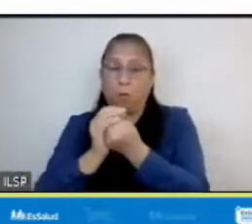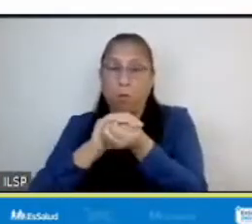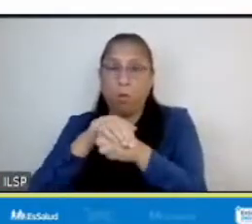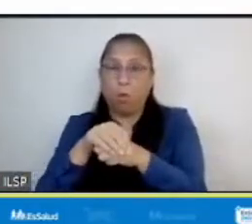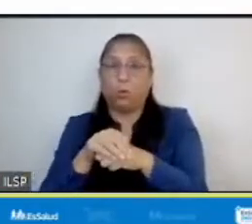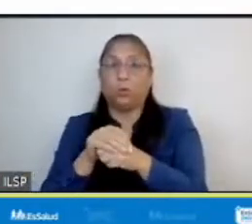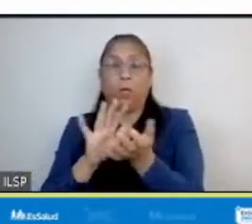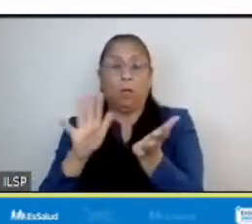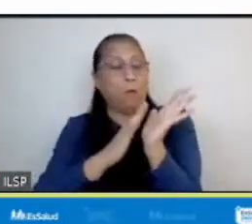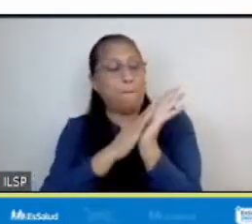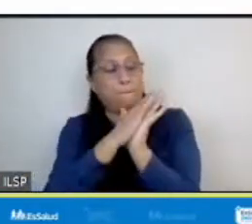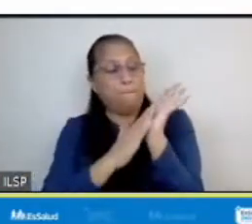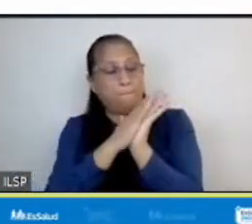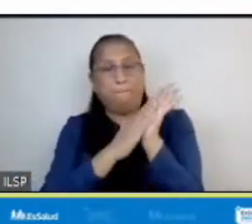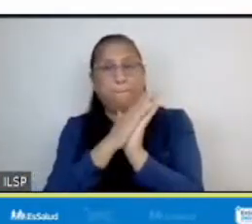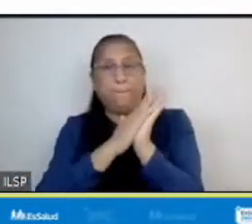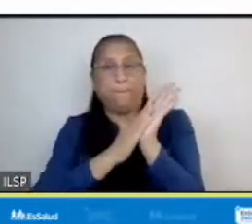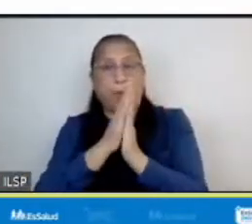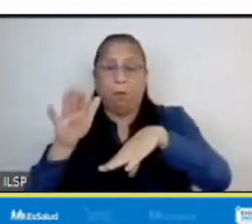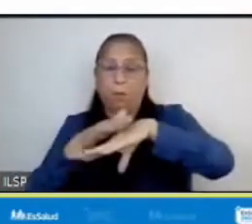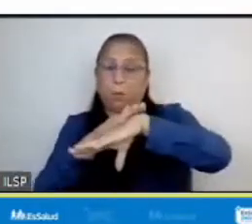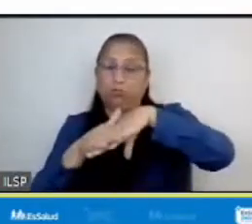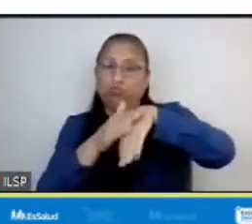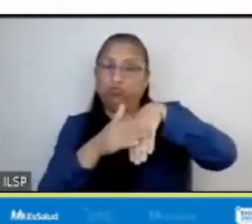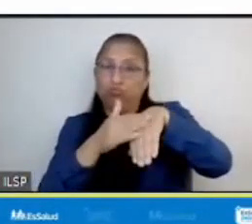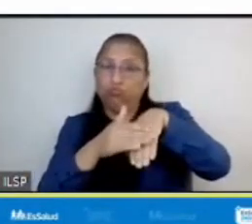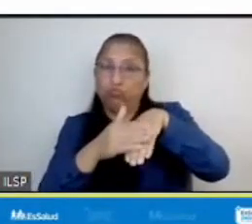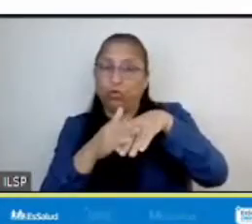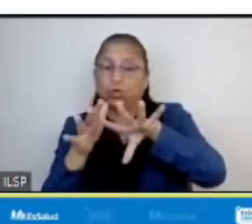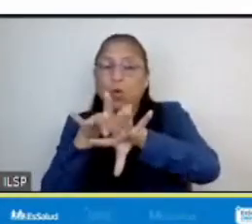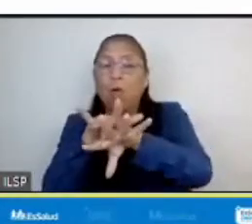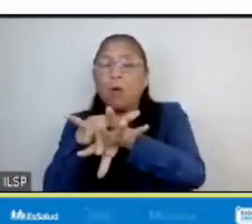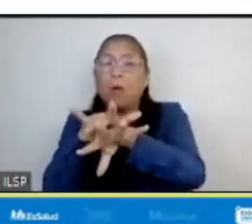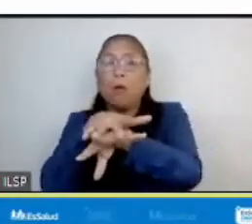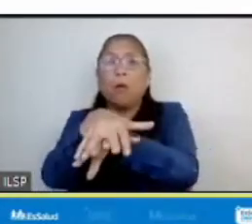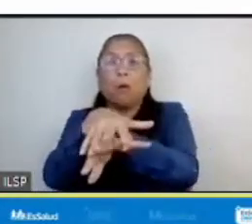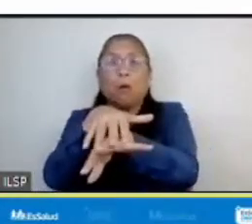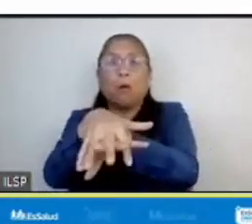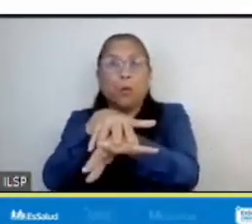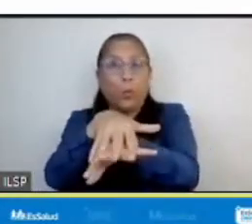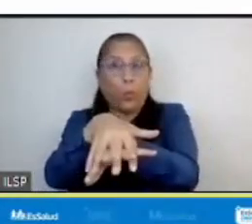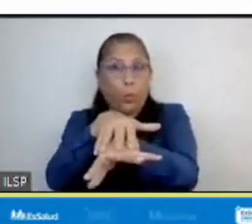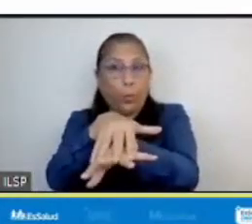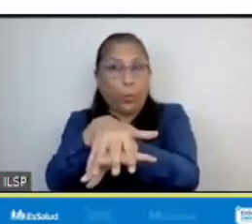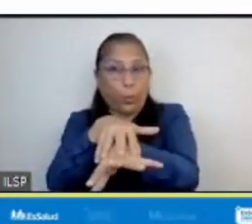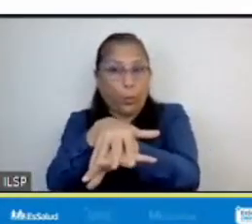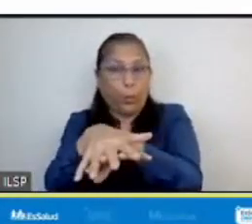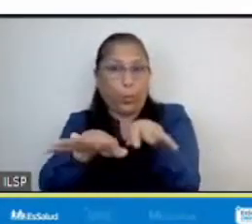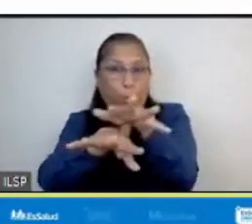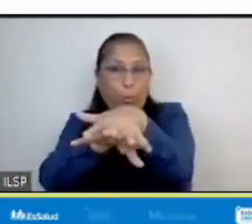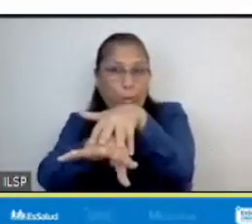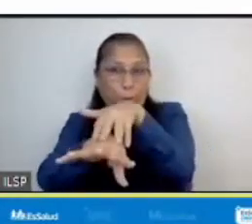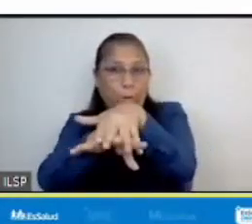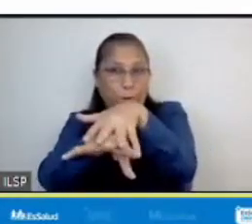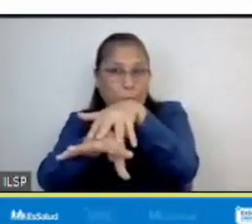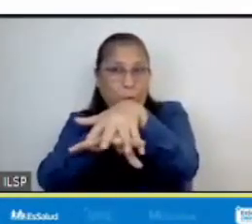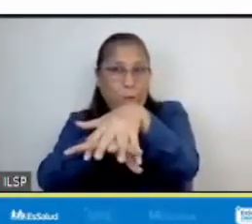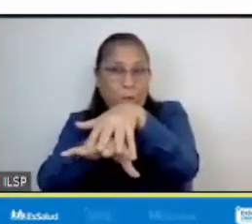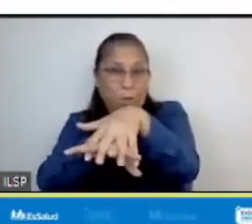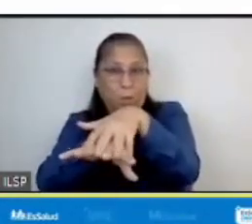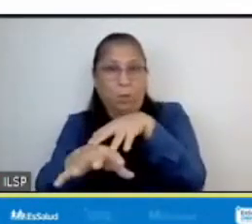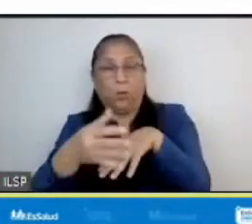las palmas, se lava los dorsos, se lava entre los dedos, se lava después al revés para lavarse de mejor